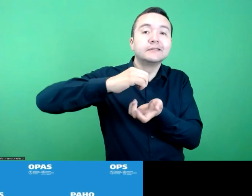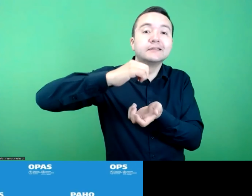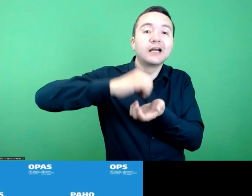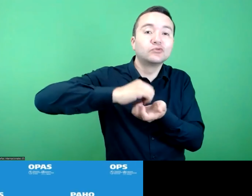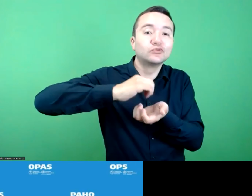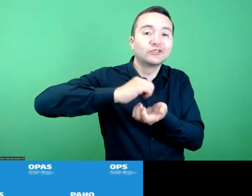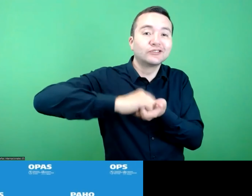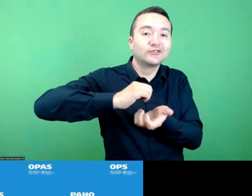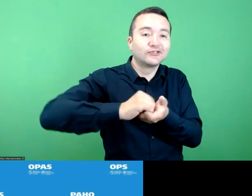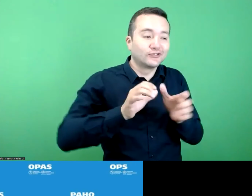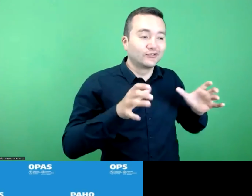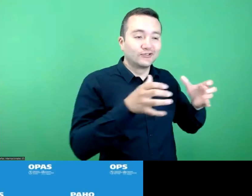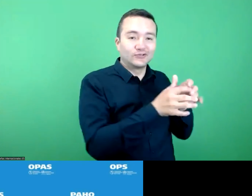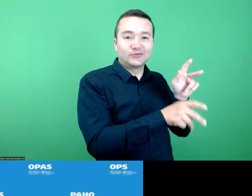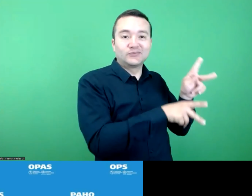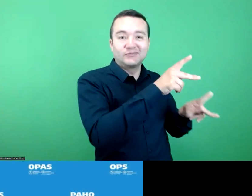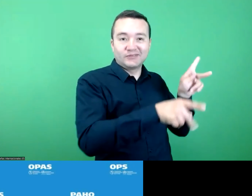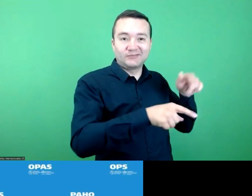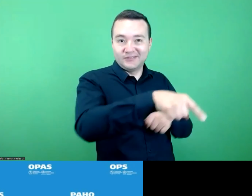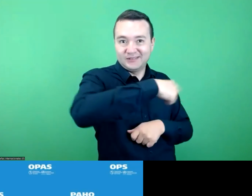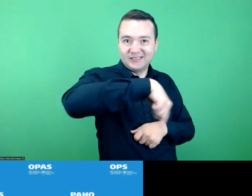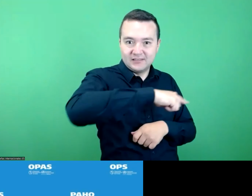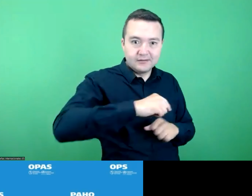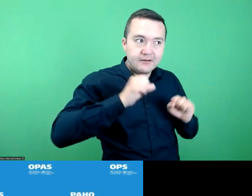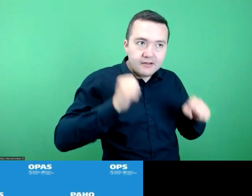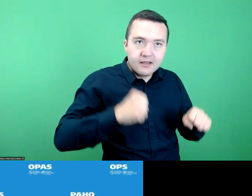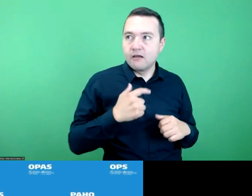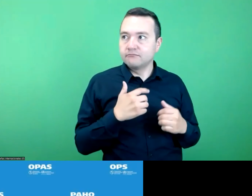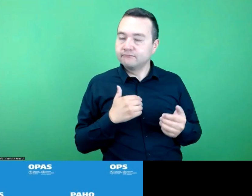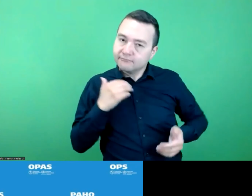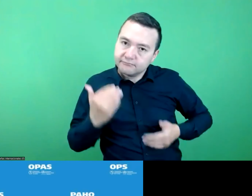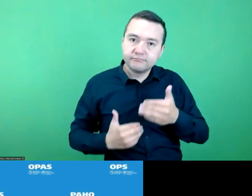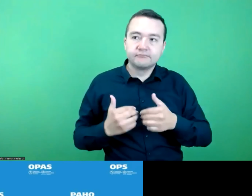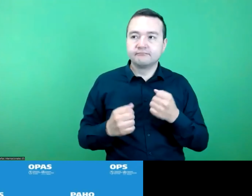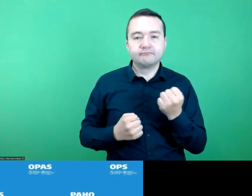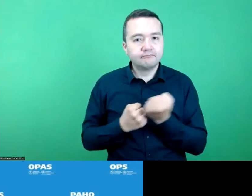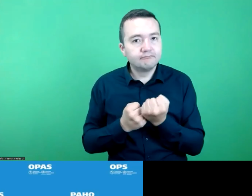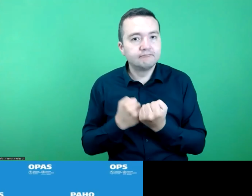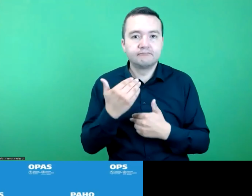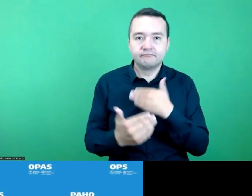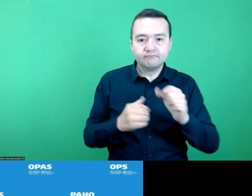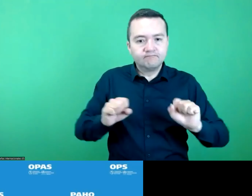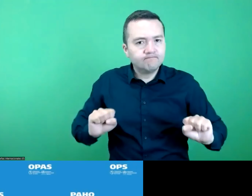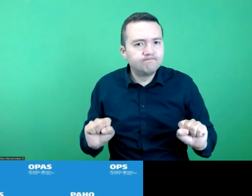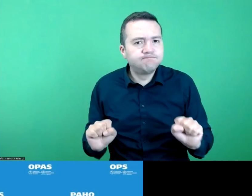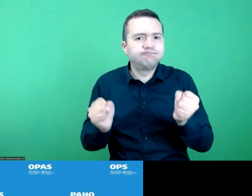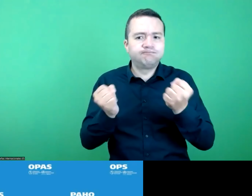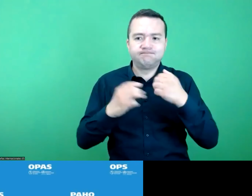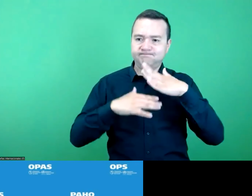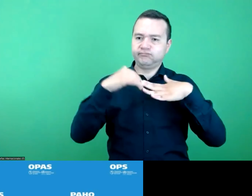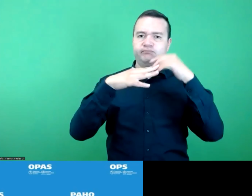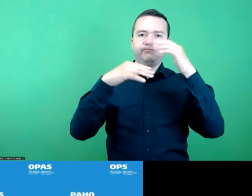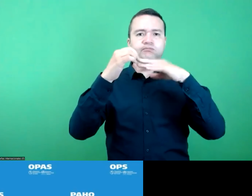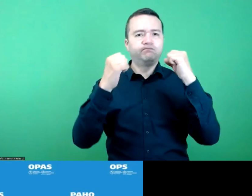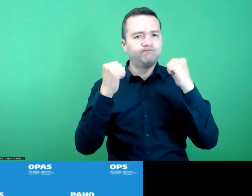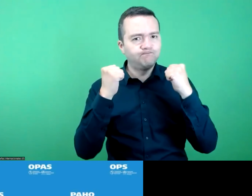en cualquier proceso de fortalecimiento y transformación de los sistemas de salud. Y por último,